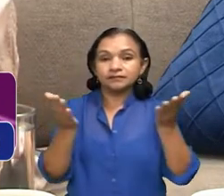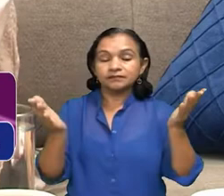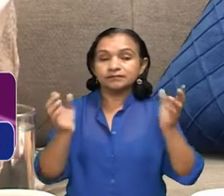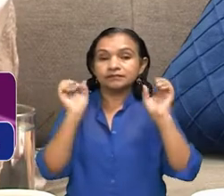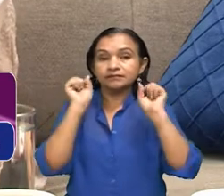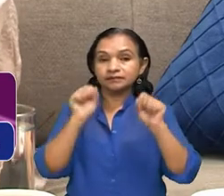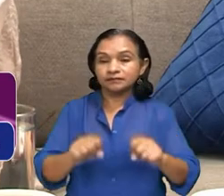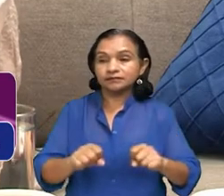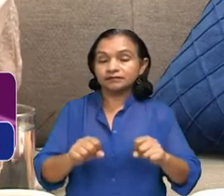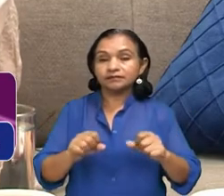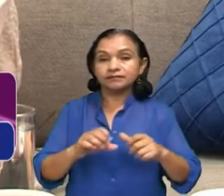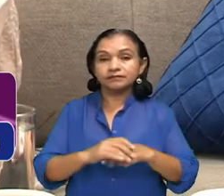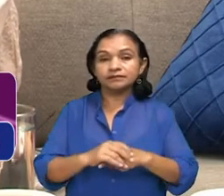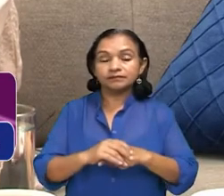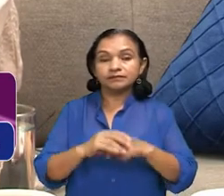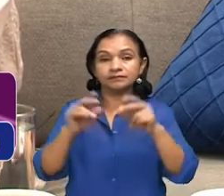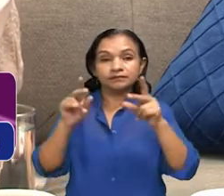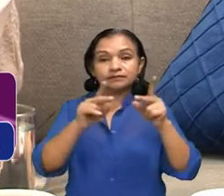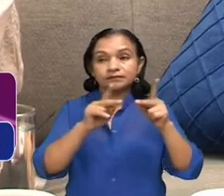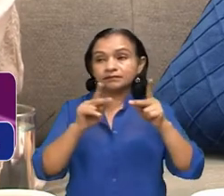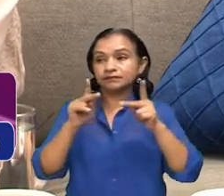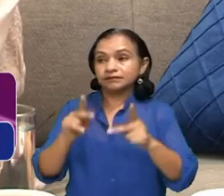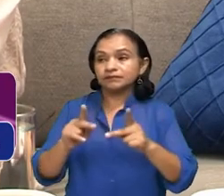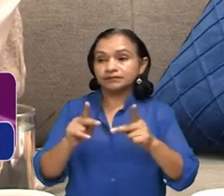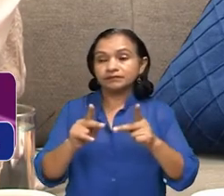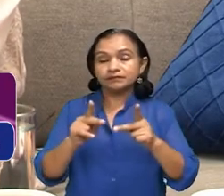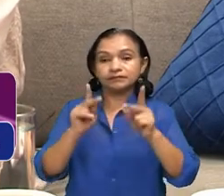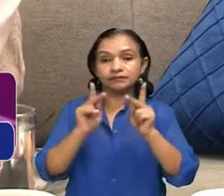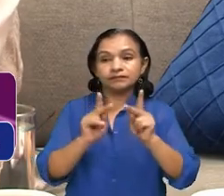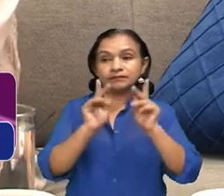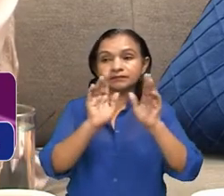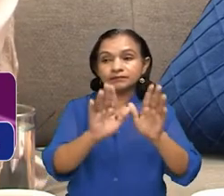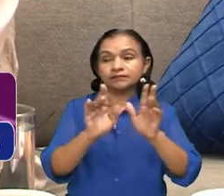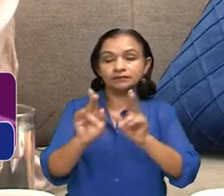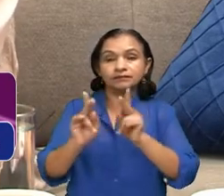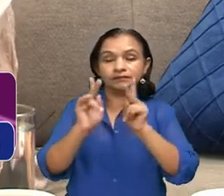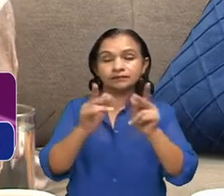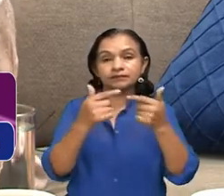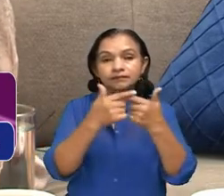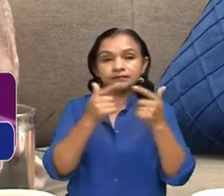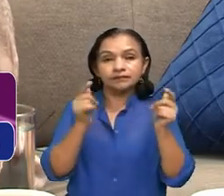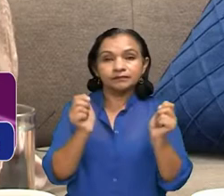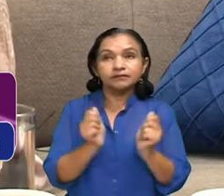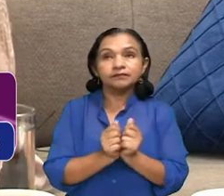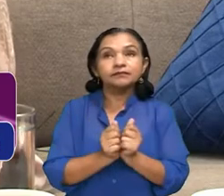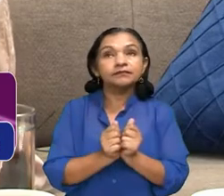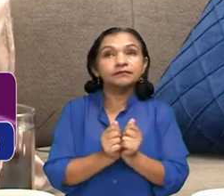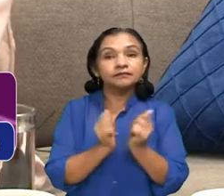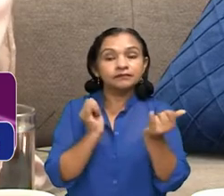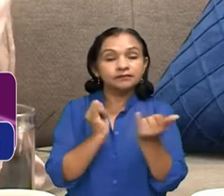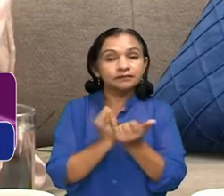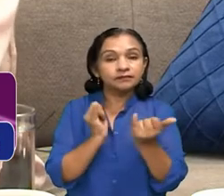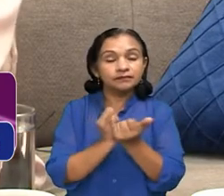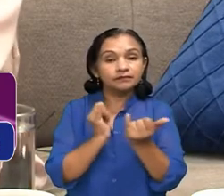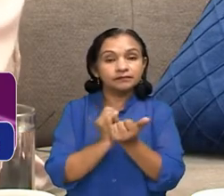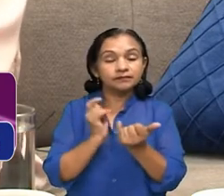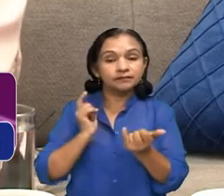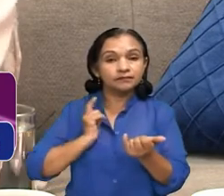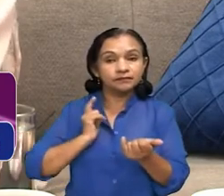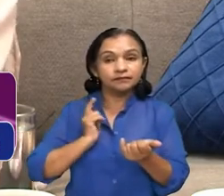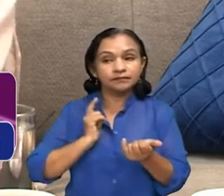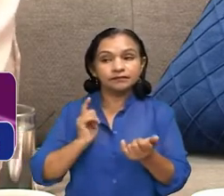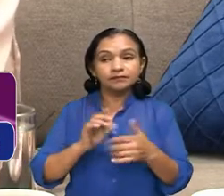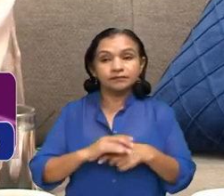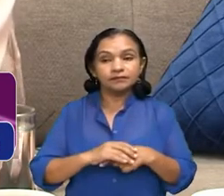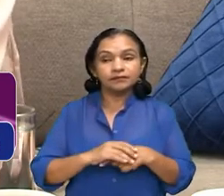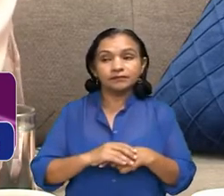pueden ser desde protagonistas sí, que sí. son individuales o colectivo, y también que tengan esa